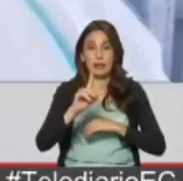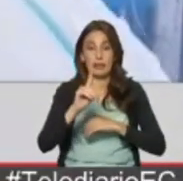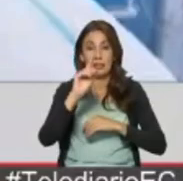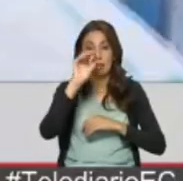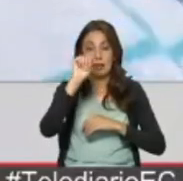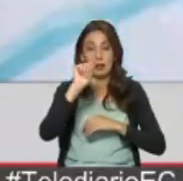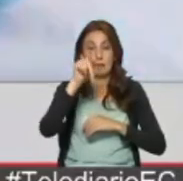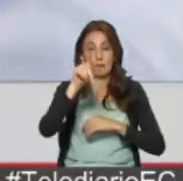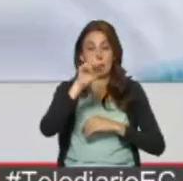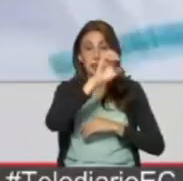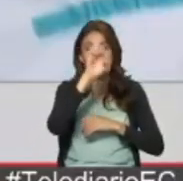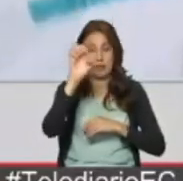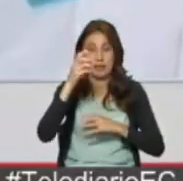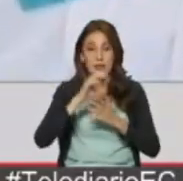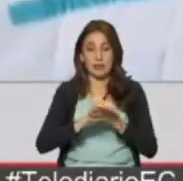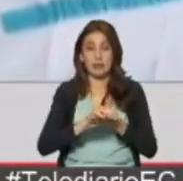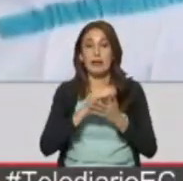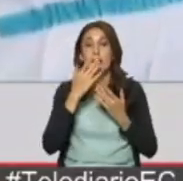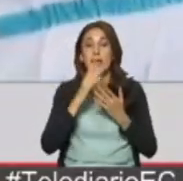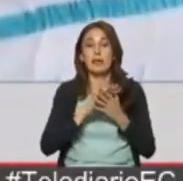DAPEE,